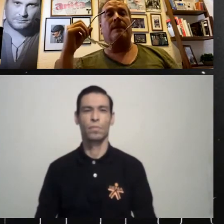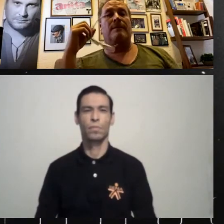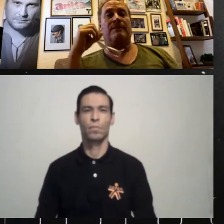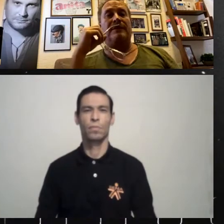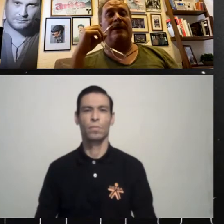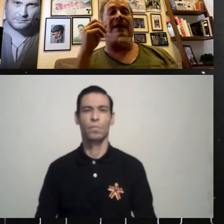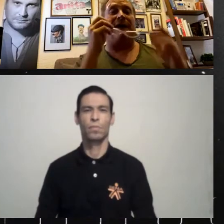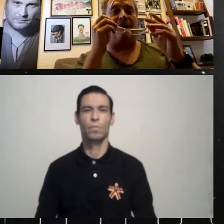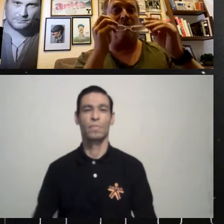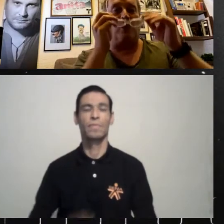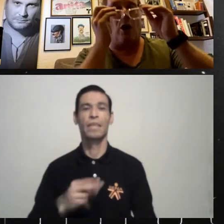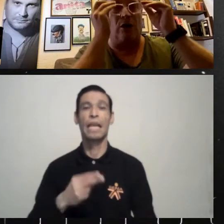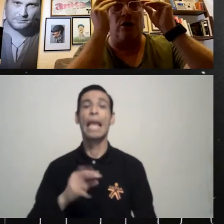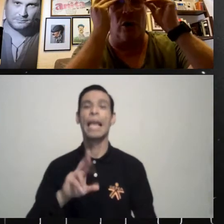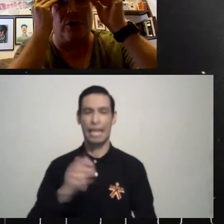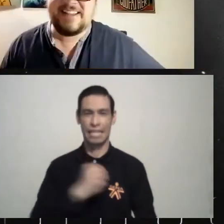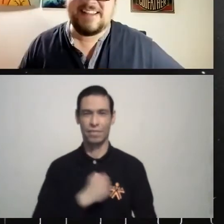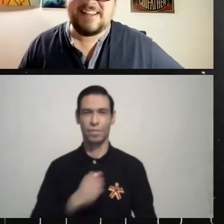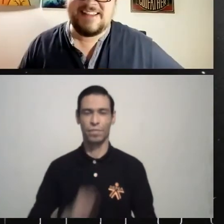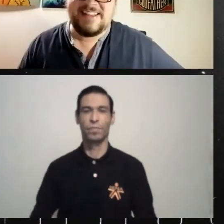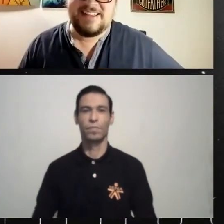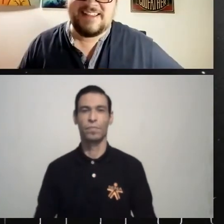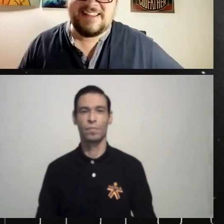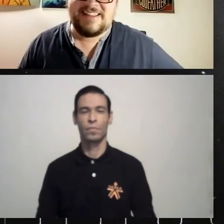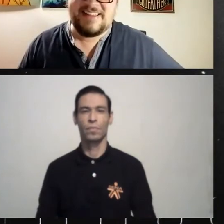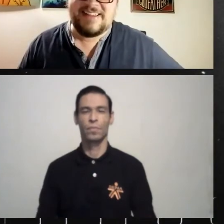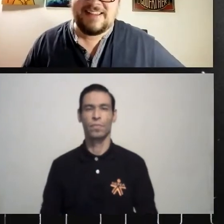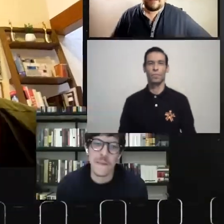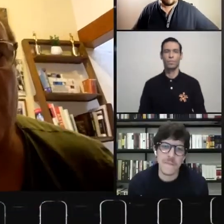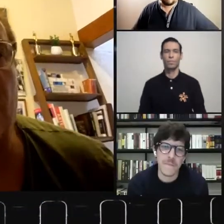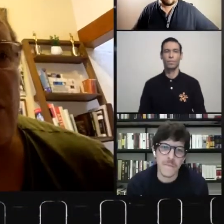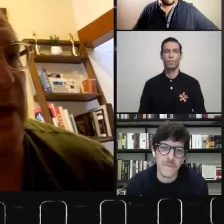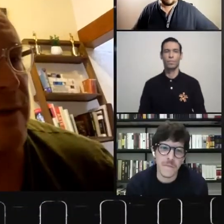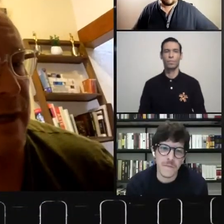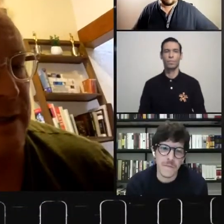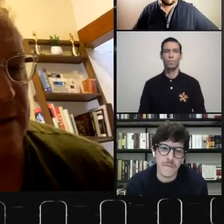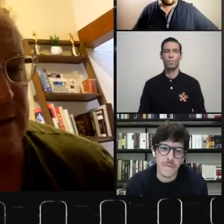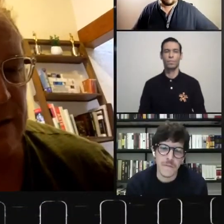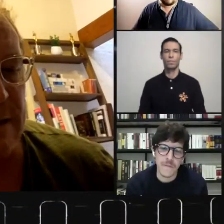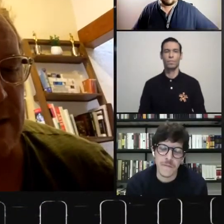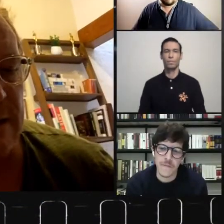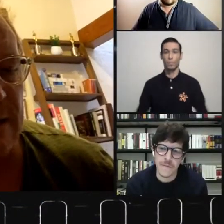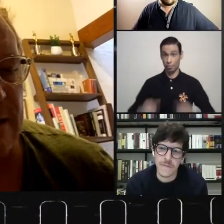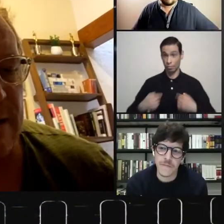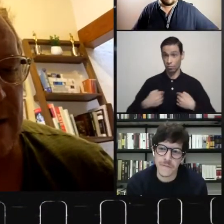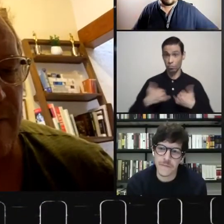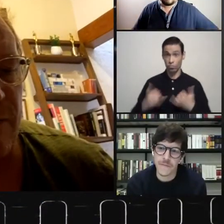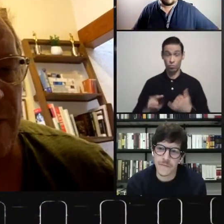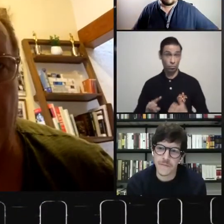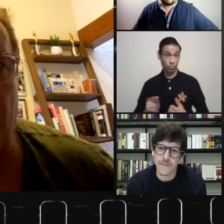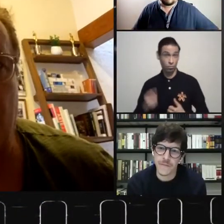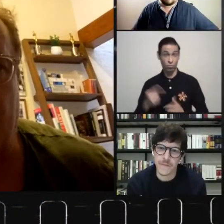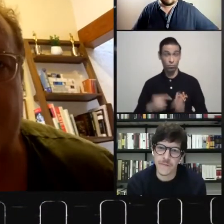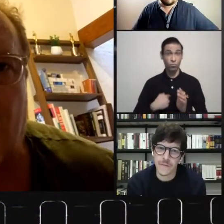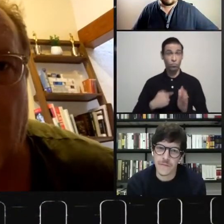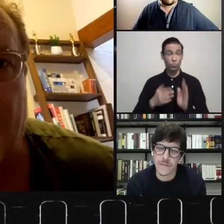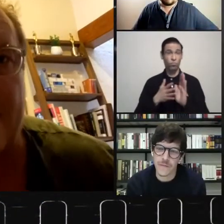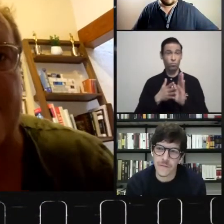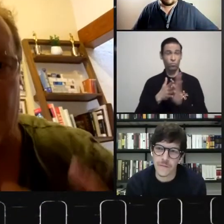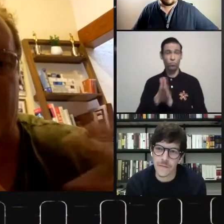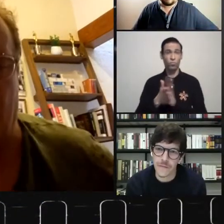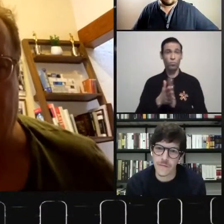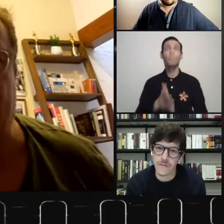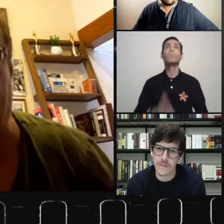Dale, Cris. No, yo, algo que destacamos hoy, Andrés, que